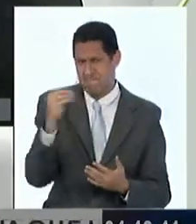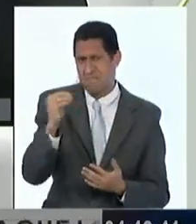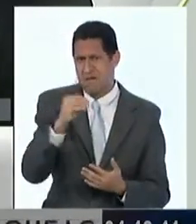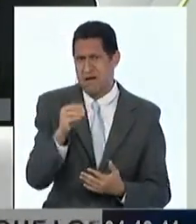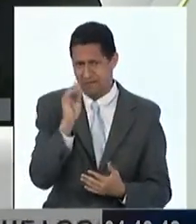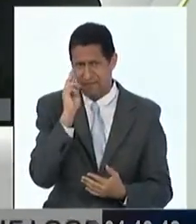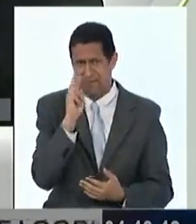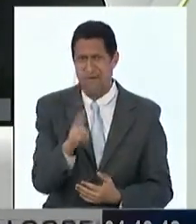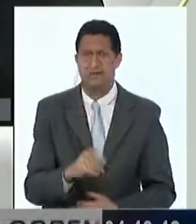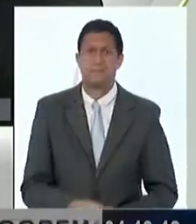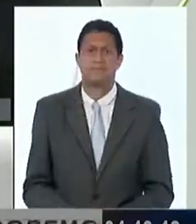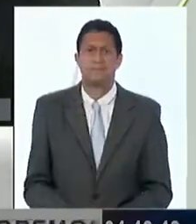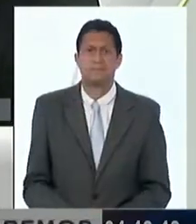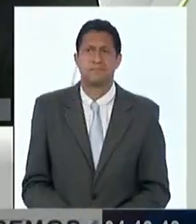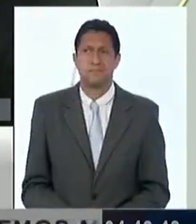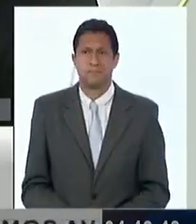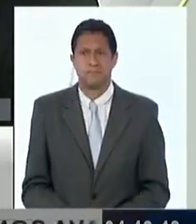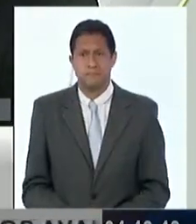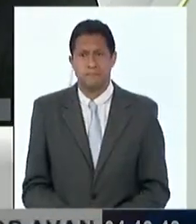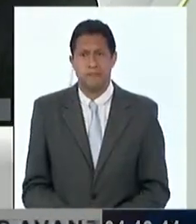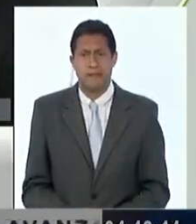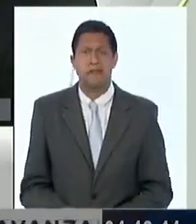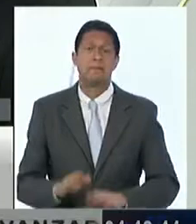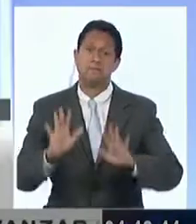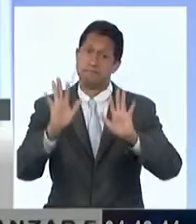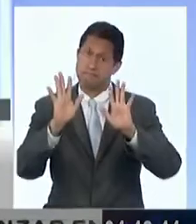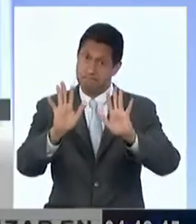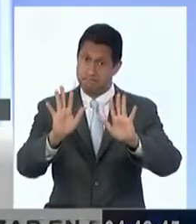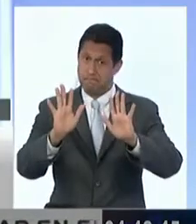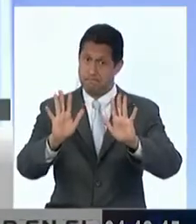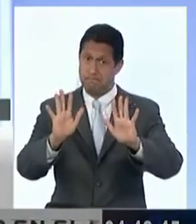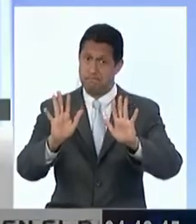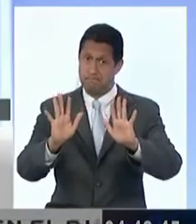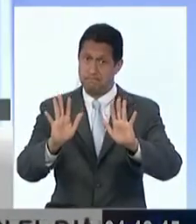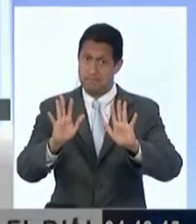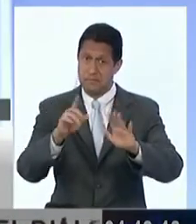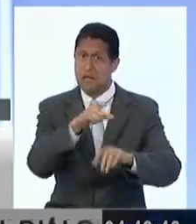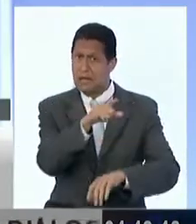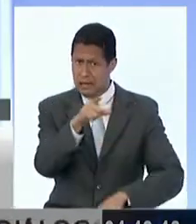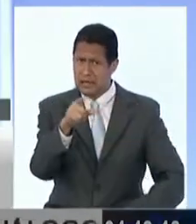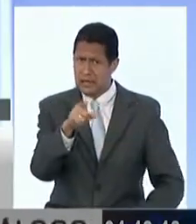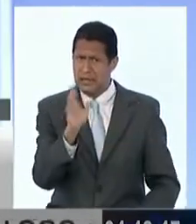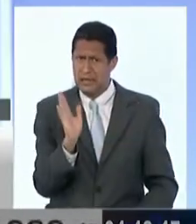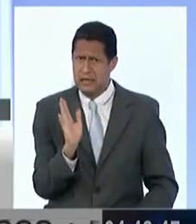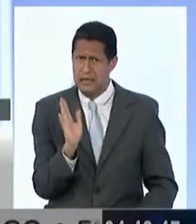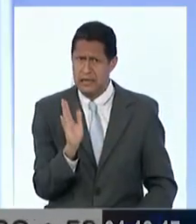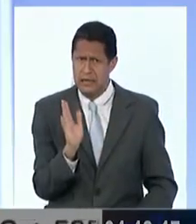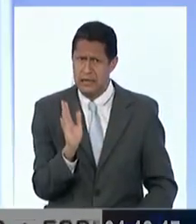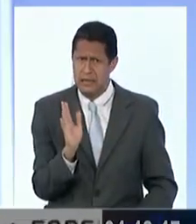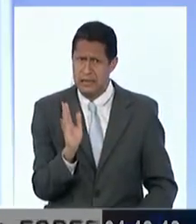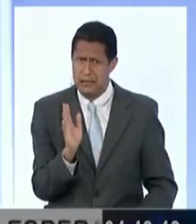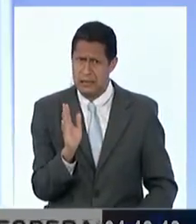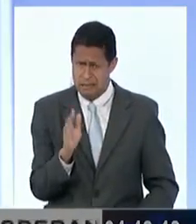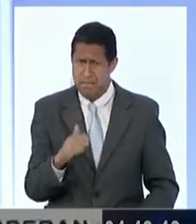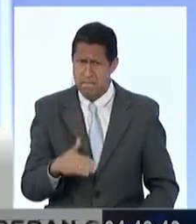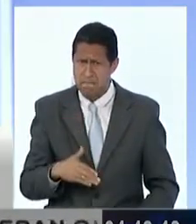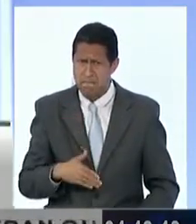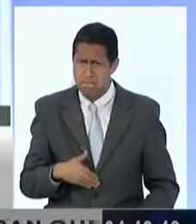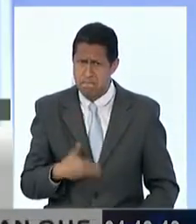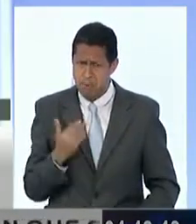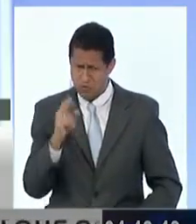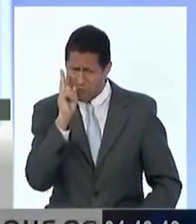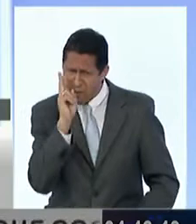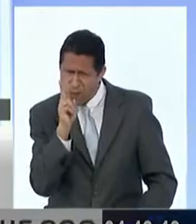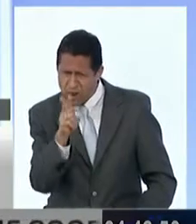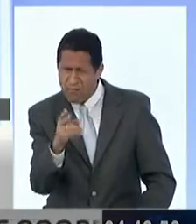signos y síntomas más frecuentes por lo que el paciente va al médico ahora esta es esta capacidad diagnóstica que